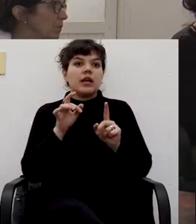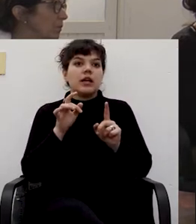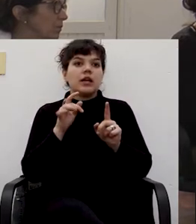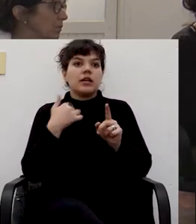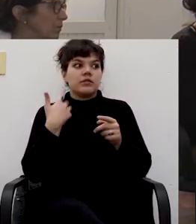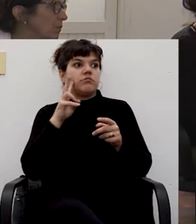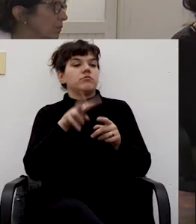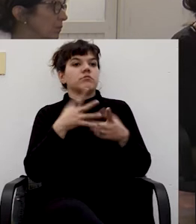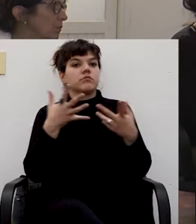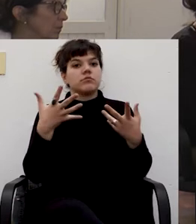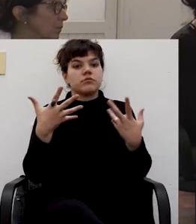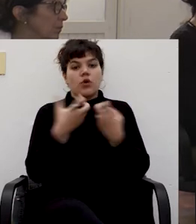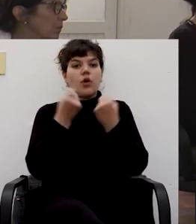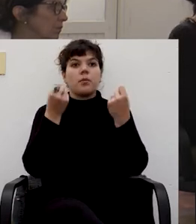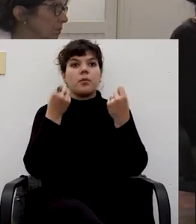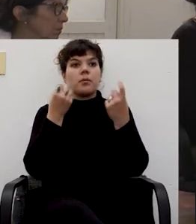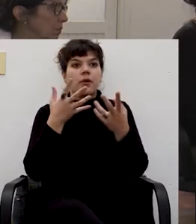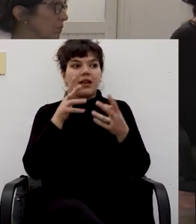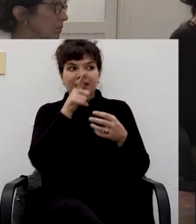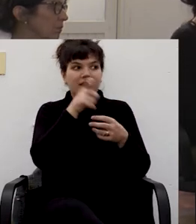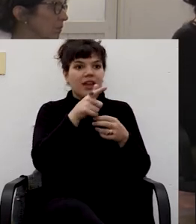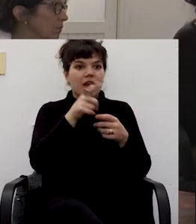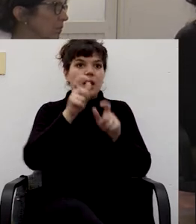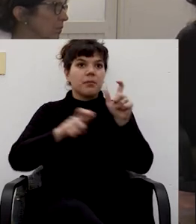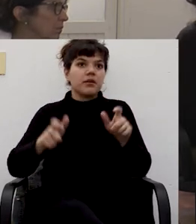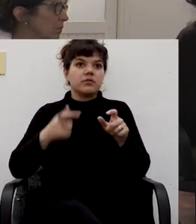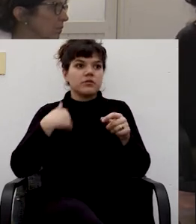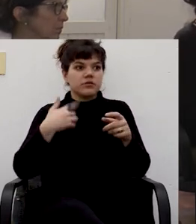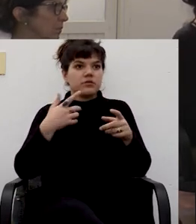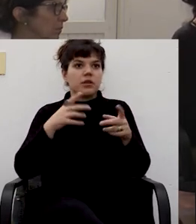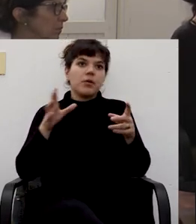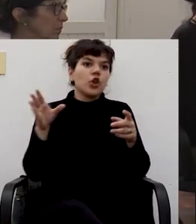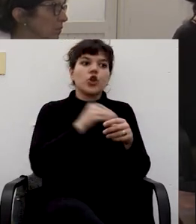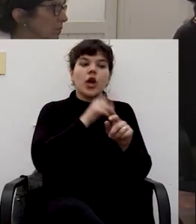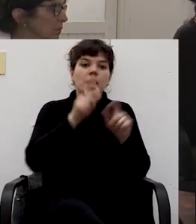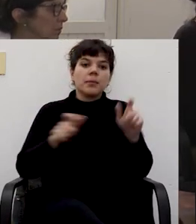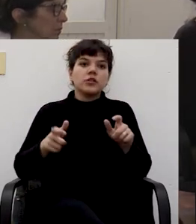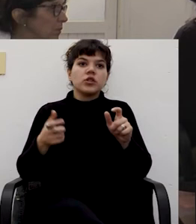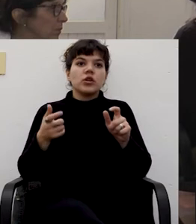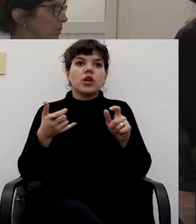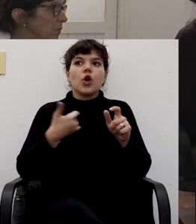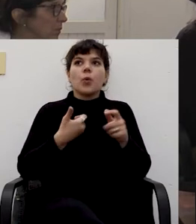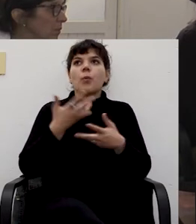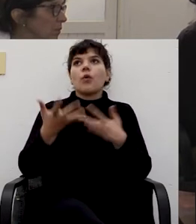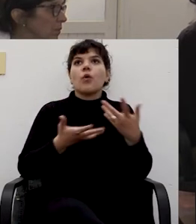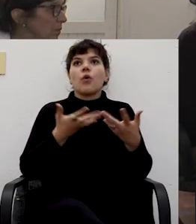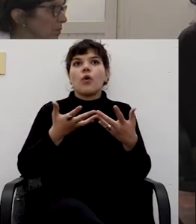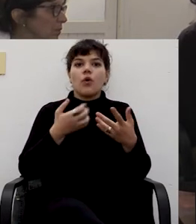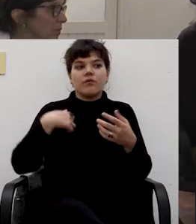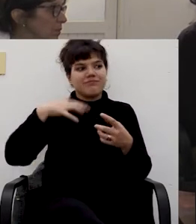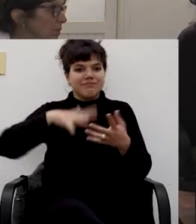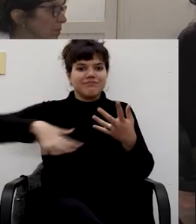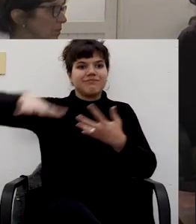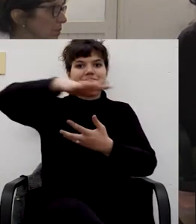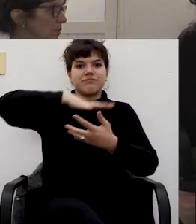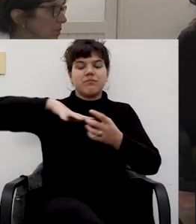nos enfrenta, especialmente a la persona que se encuentra en situación de libertad, pero a todos quienes estamos como alrededor